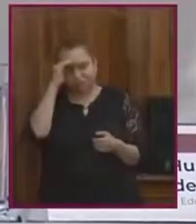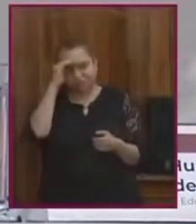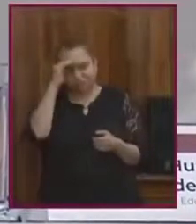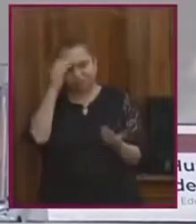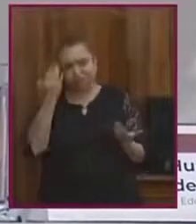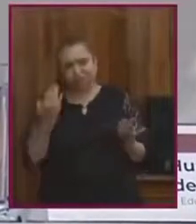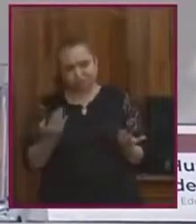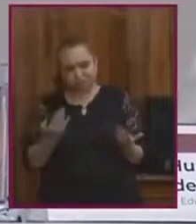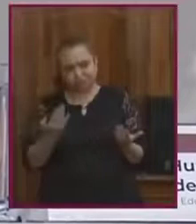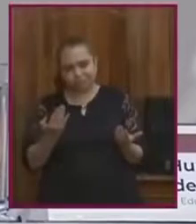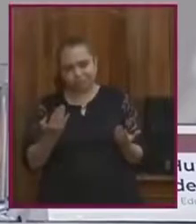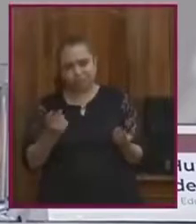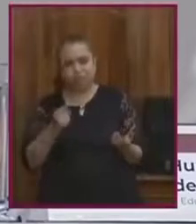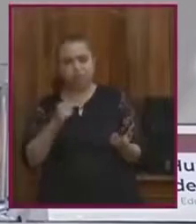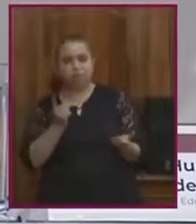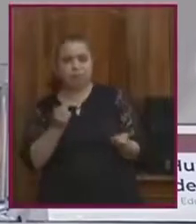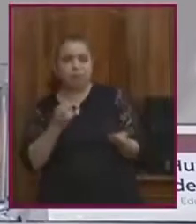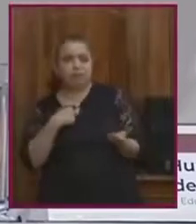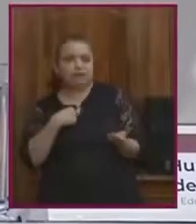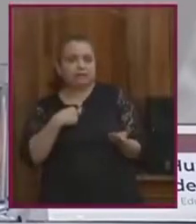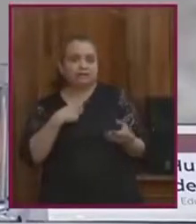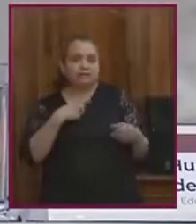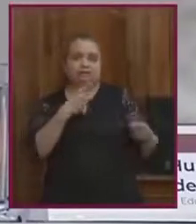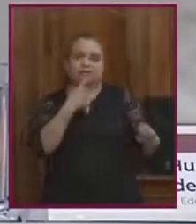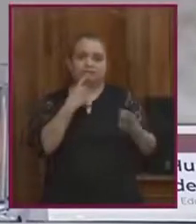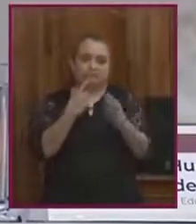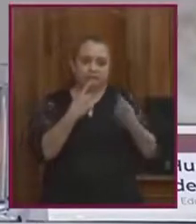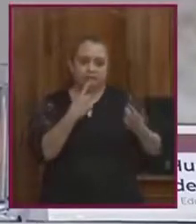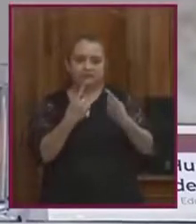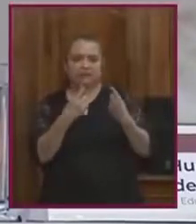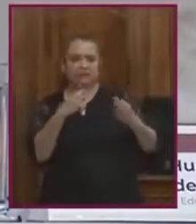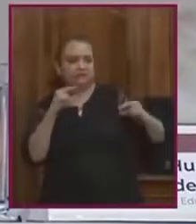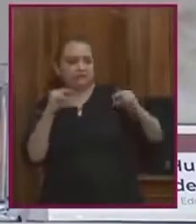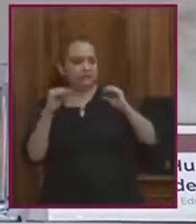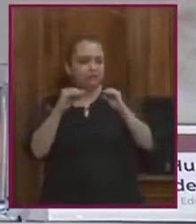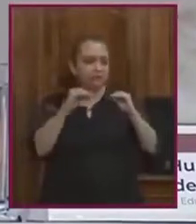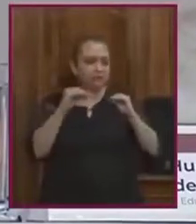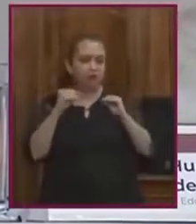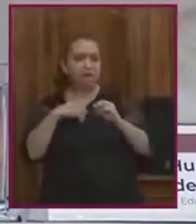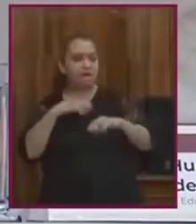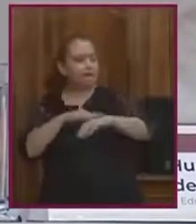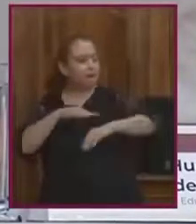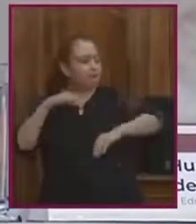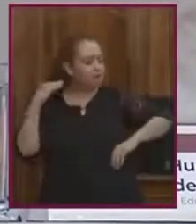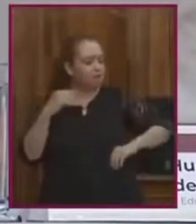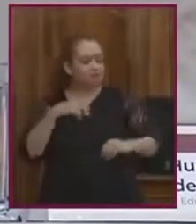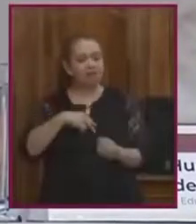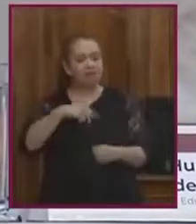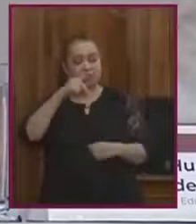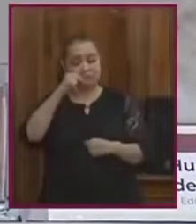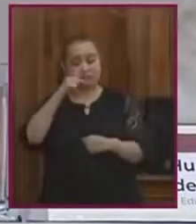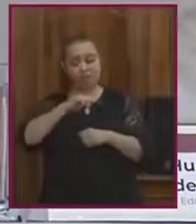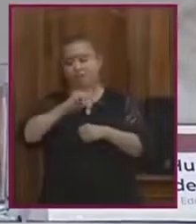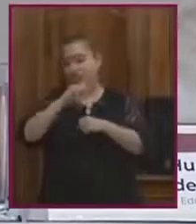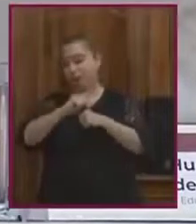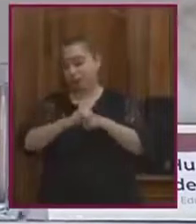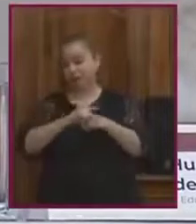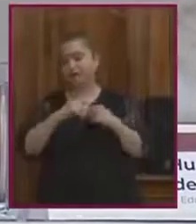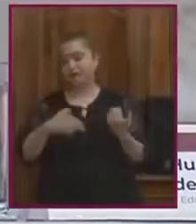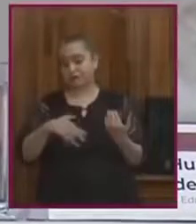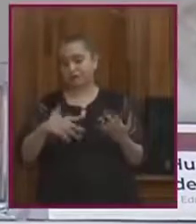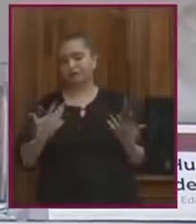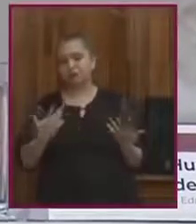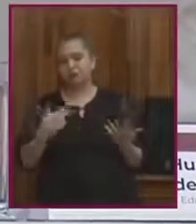duda es uno de los debates más importantes de la patria. ¿Por qué? Porque bueno, el tema no es